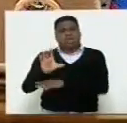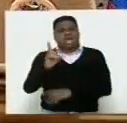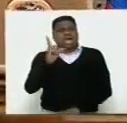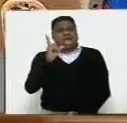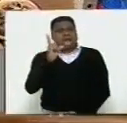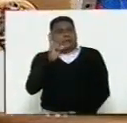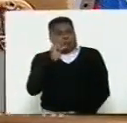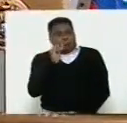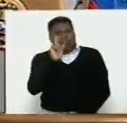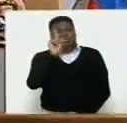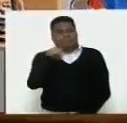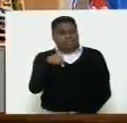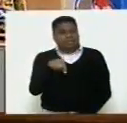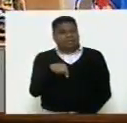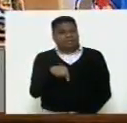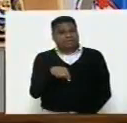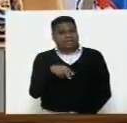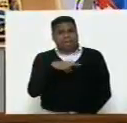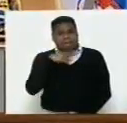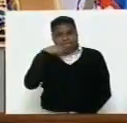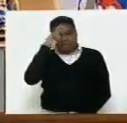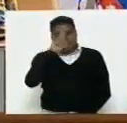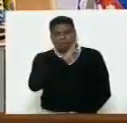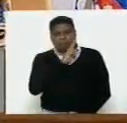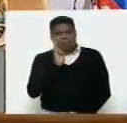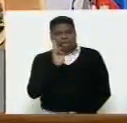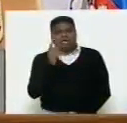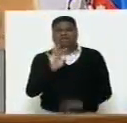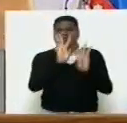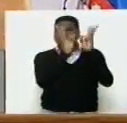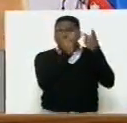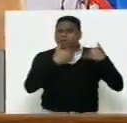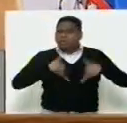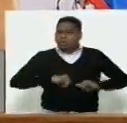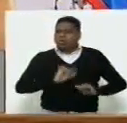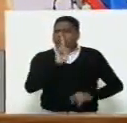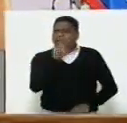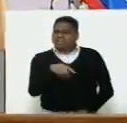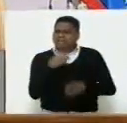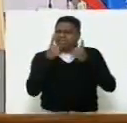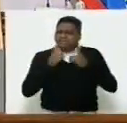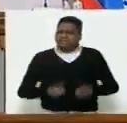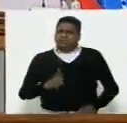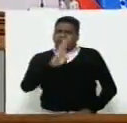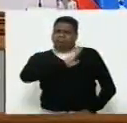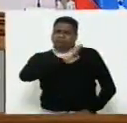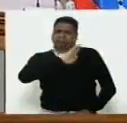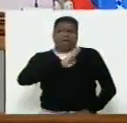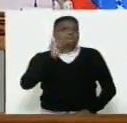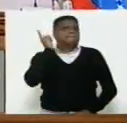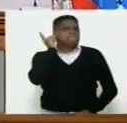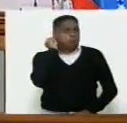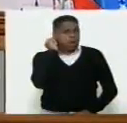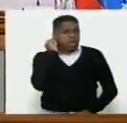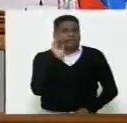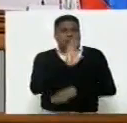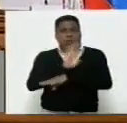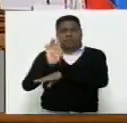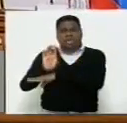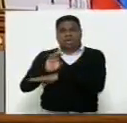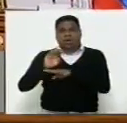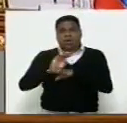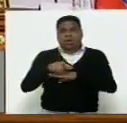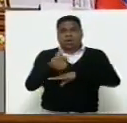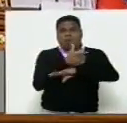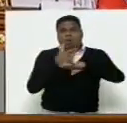el derecho a decidir el número de hijos que debemos tener, que deseamos tener con la protección del Estado. Hoy este